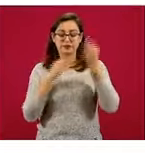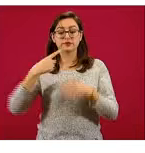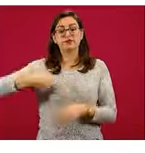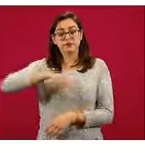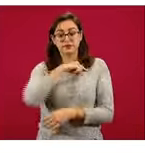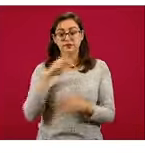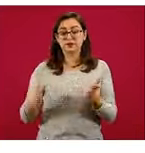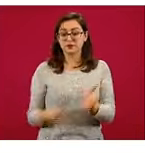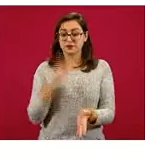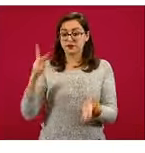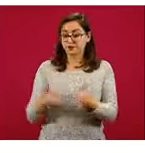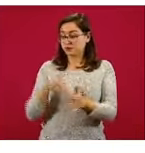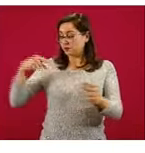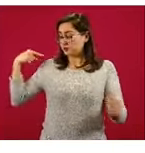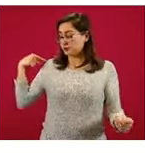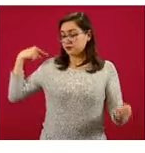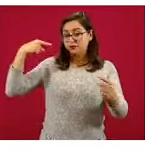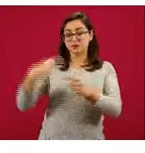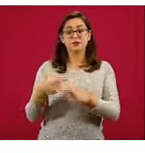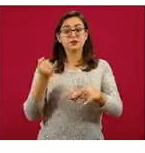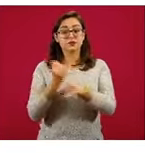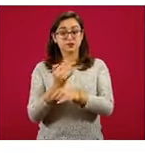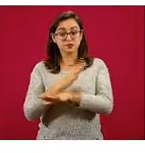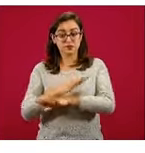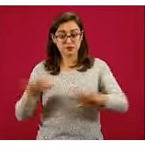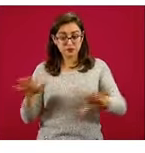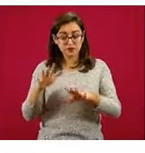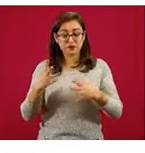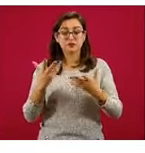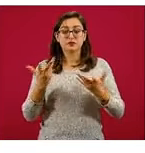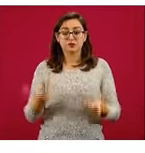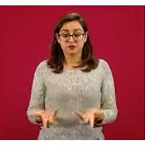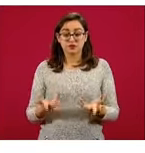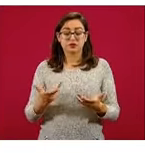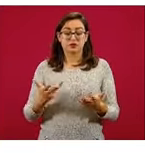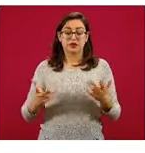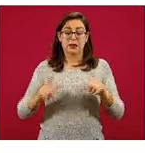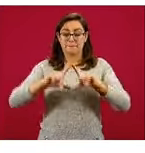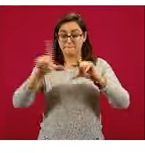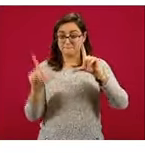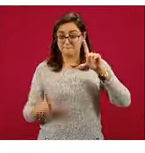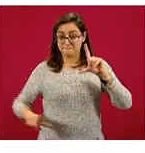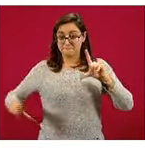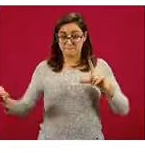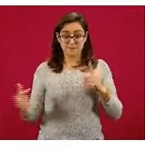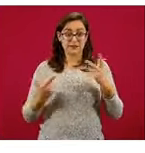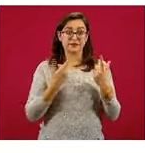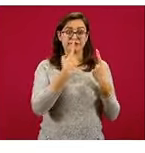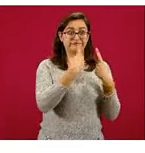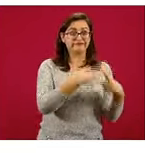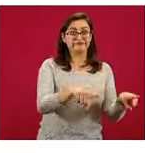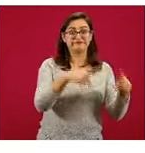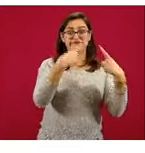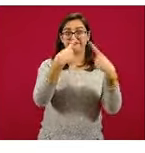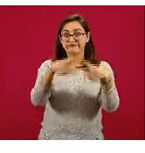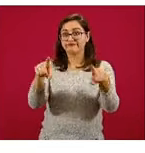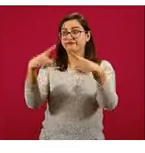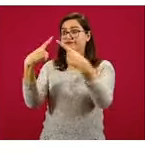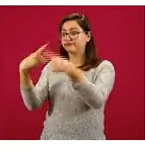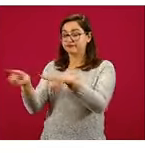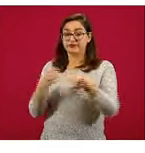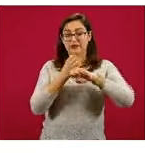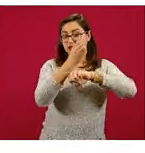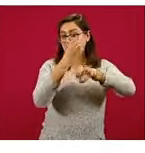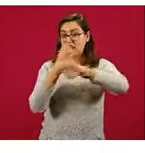comunicando en estas últimas semanas, de esta diversidad que tenemos entre las entidades federativas, en donde algunas